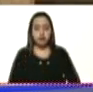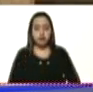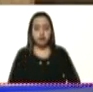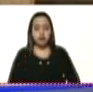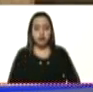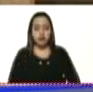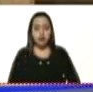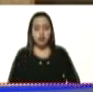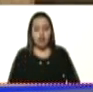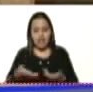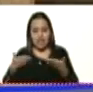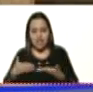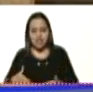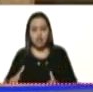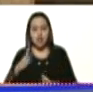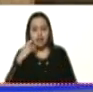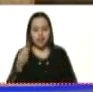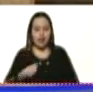italiano,